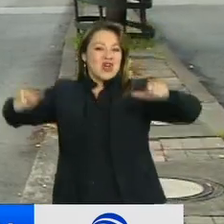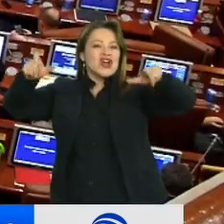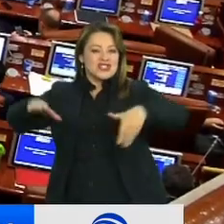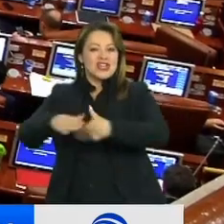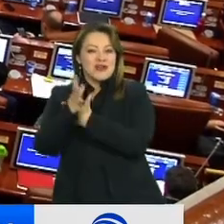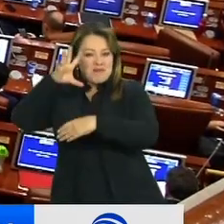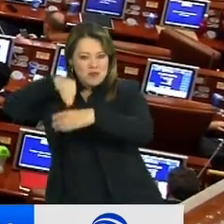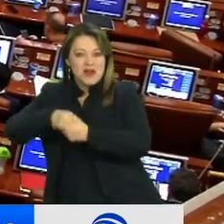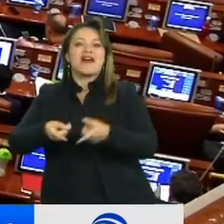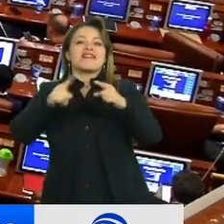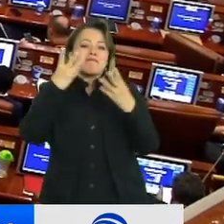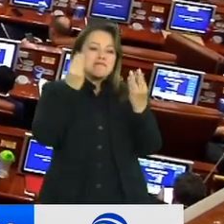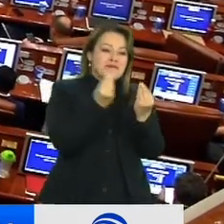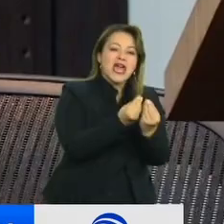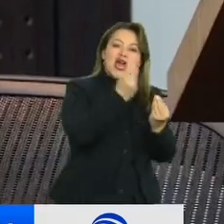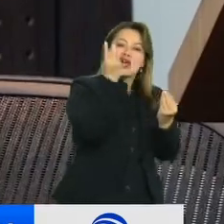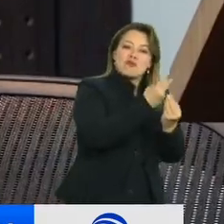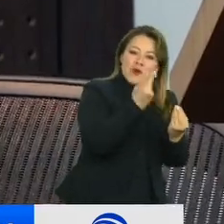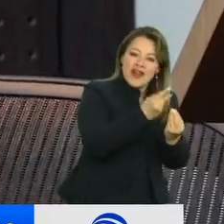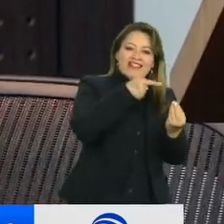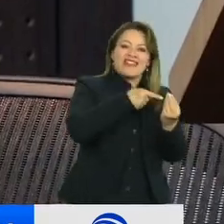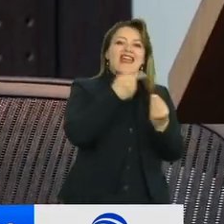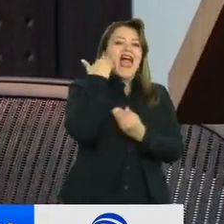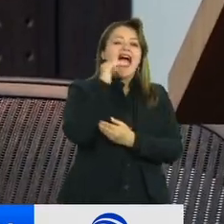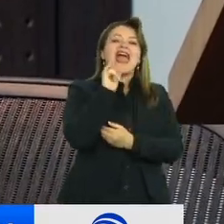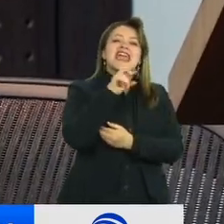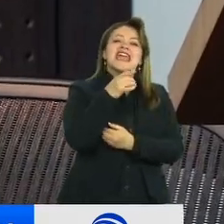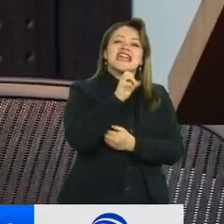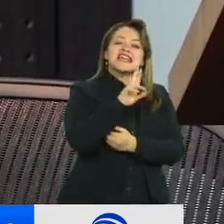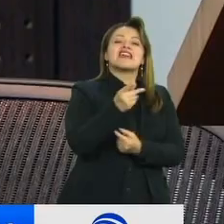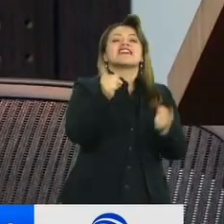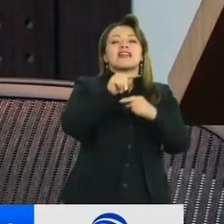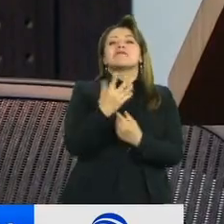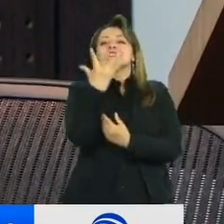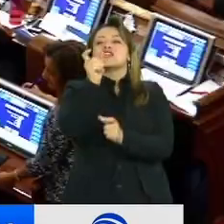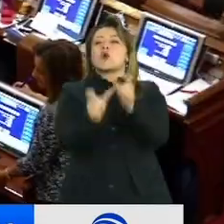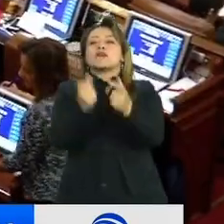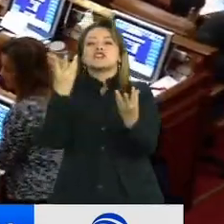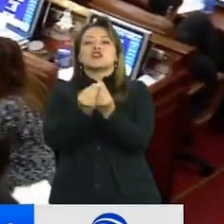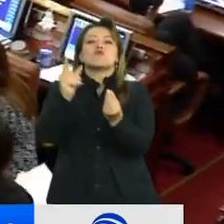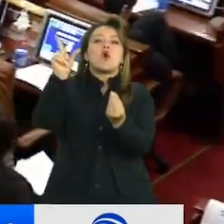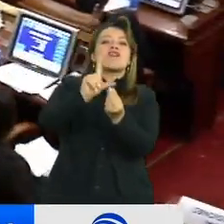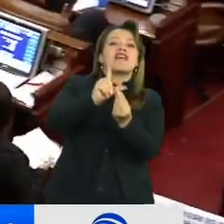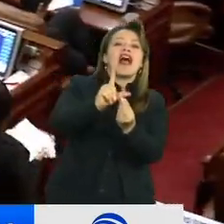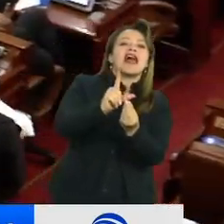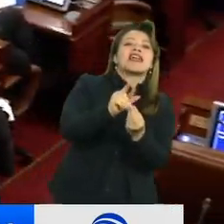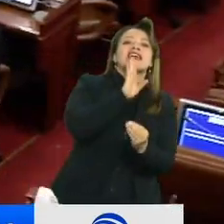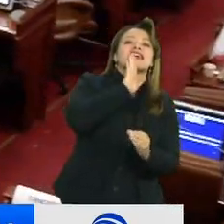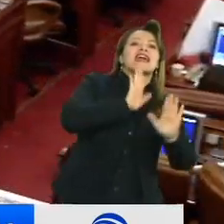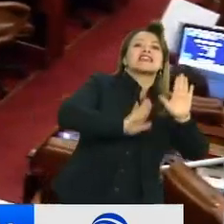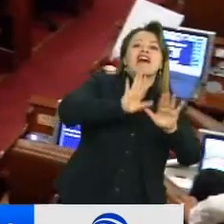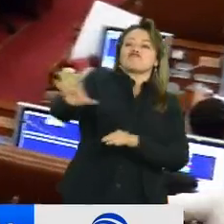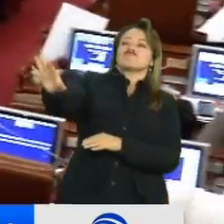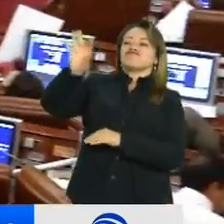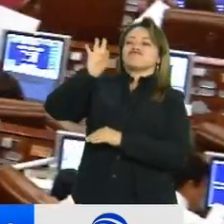Catherine Miranda por la Alianza Verde, 5 compromisarios del Partido Liberal que también aspiraban a esta elección y puntualmente David Racero,